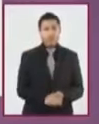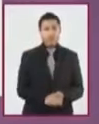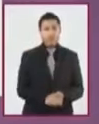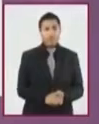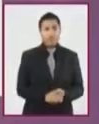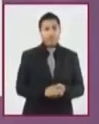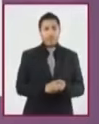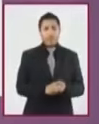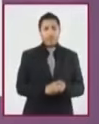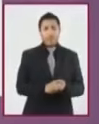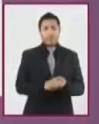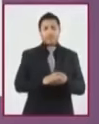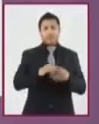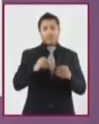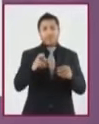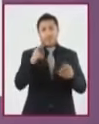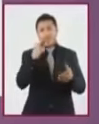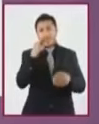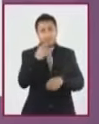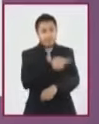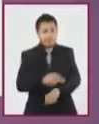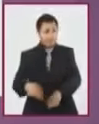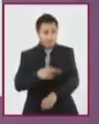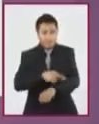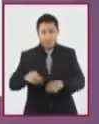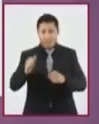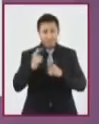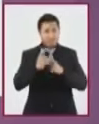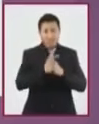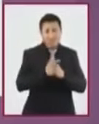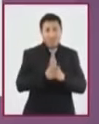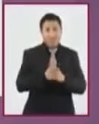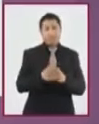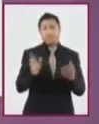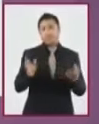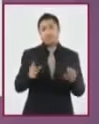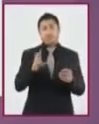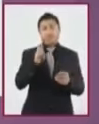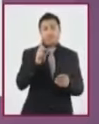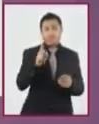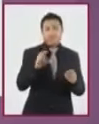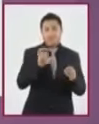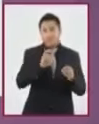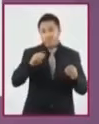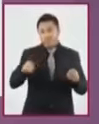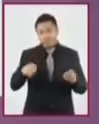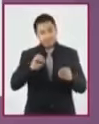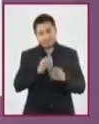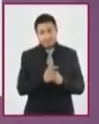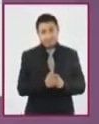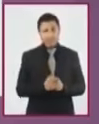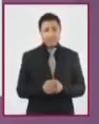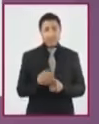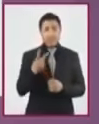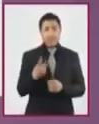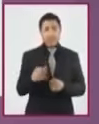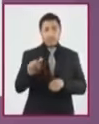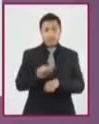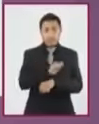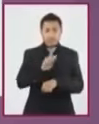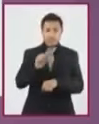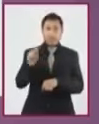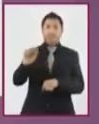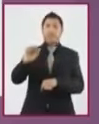cinta métrica como la que se muestra. Si no tienen, pueden usar una regla de 30 centímetros y dos carritos de juguete o